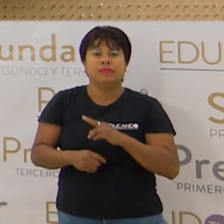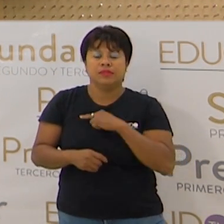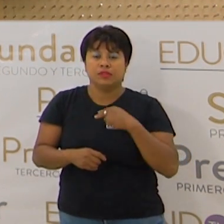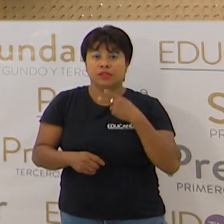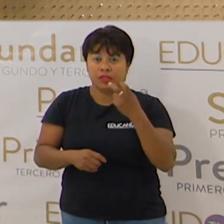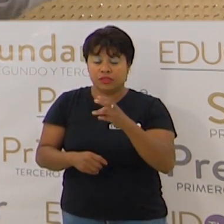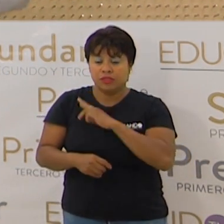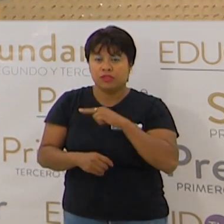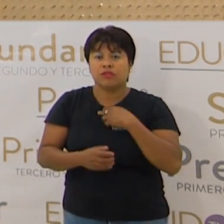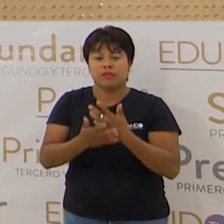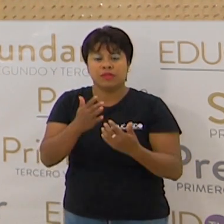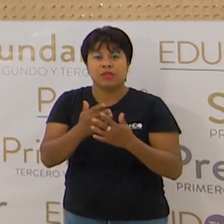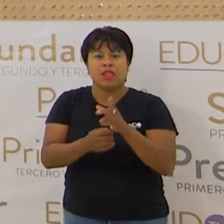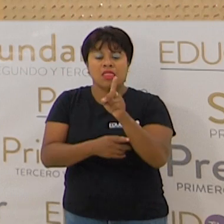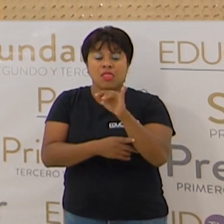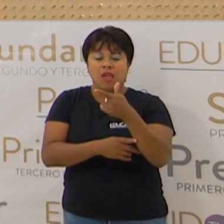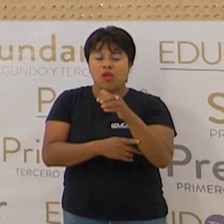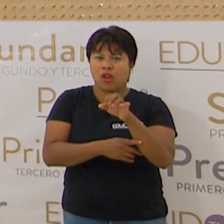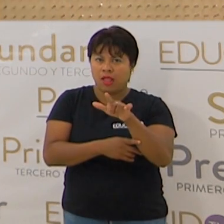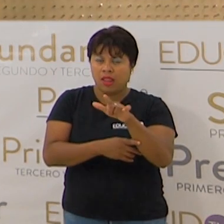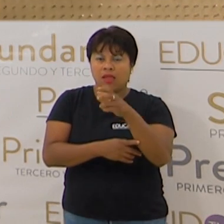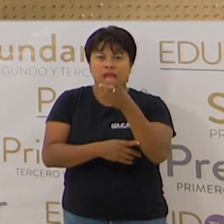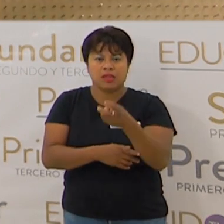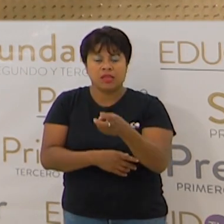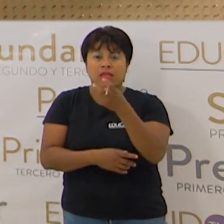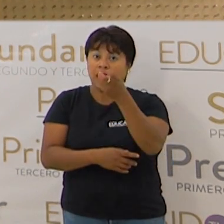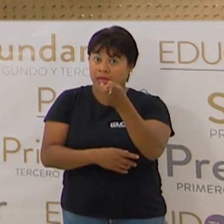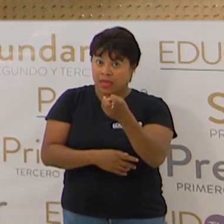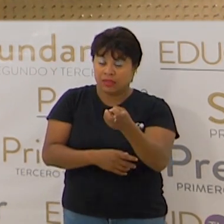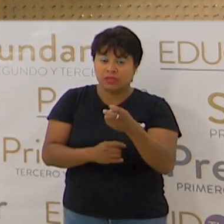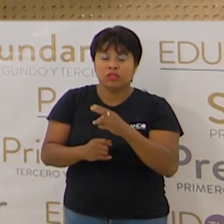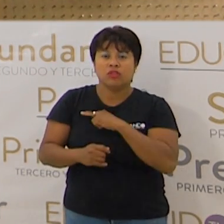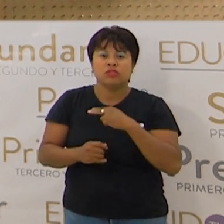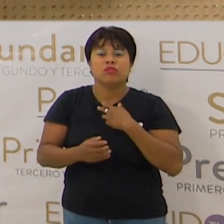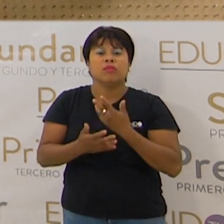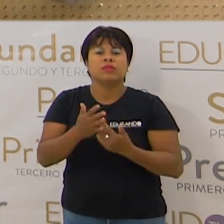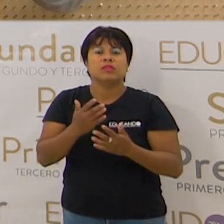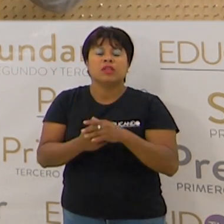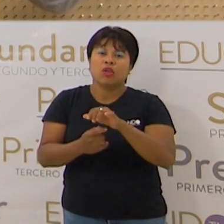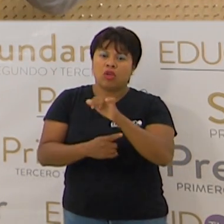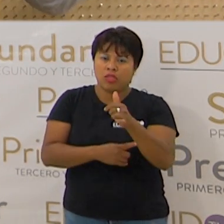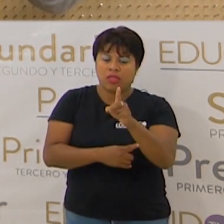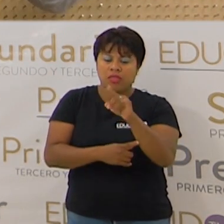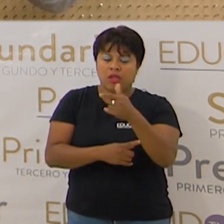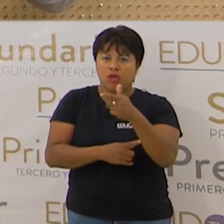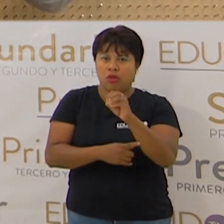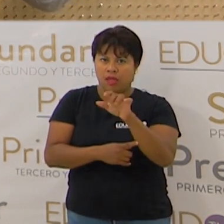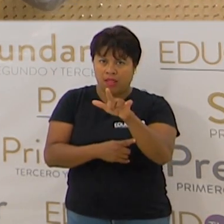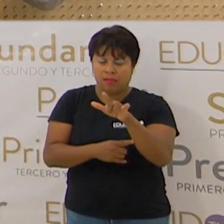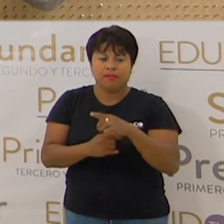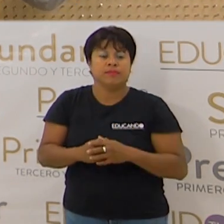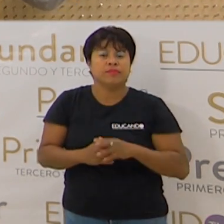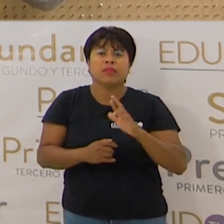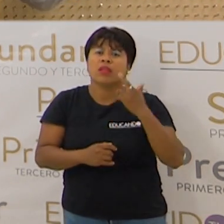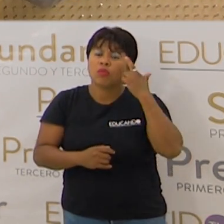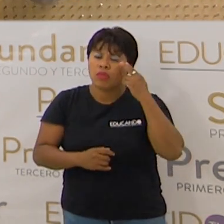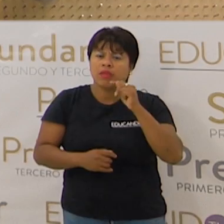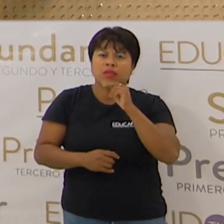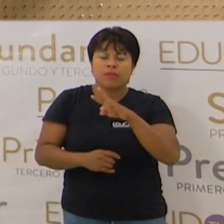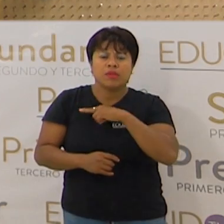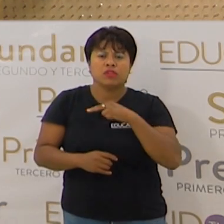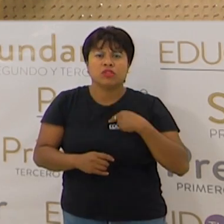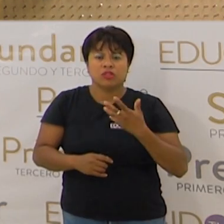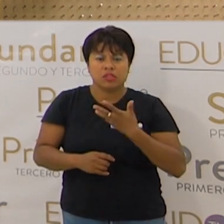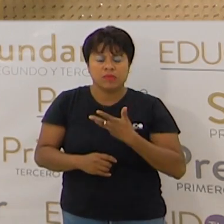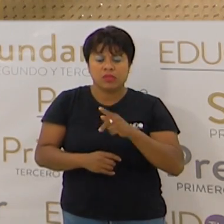con ello vamos a trazar una diagonal y de esta manera vamos a trazar la otra diagonal. ¿Recuerdas que también